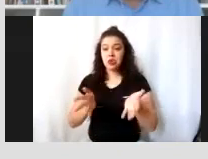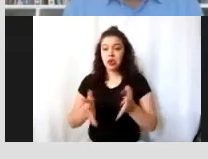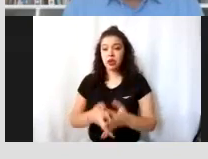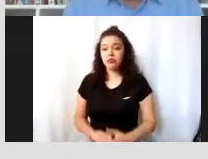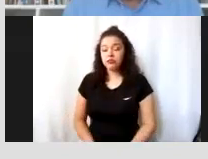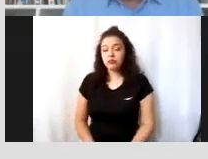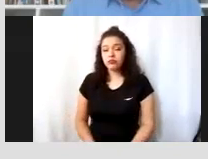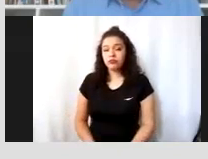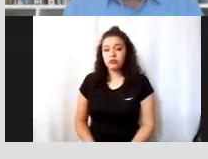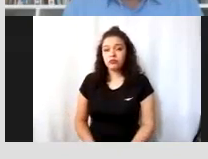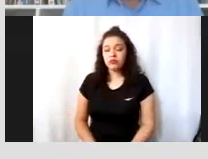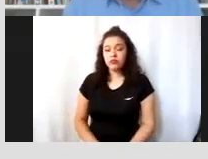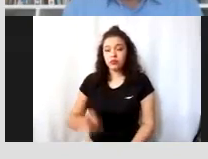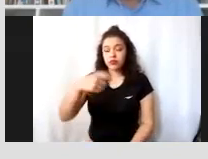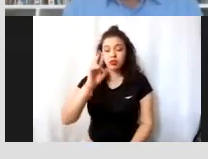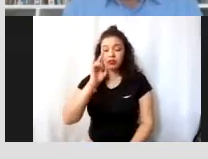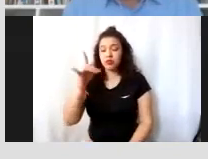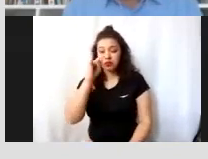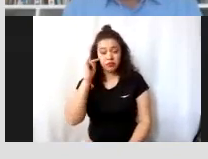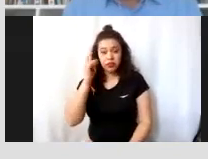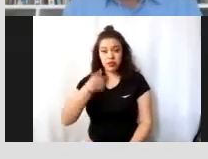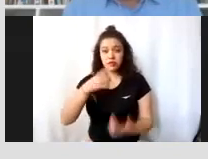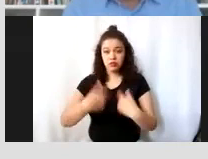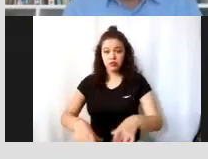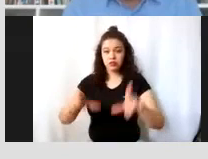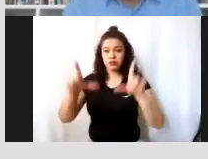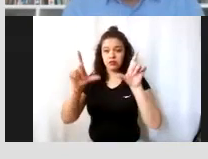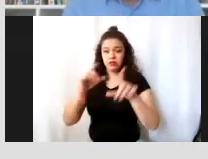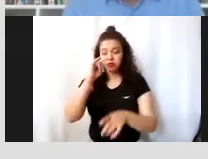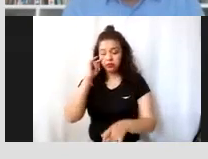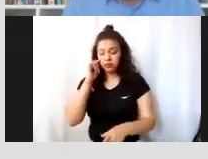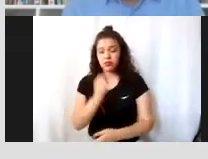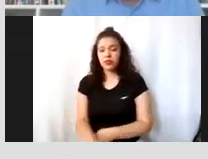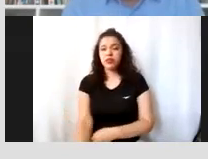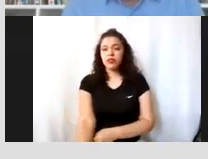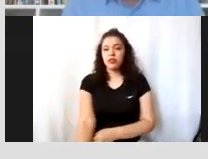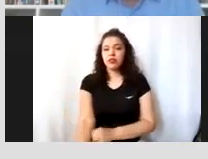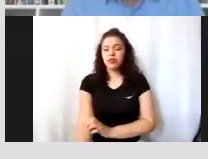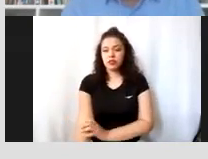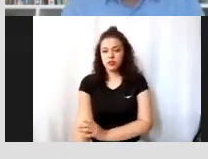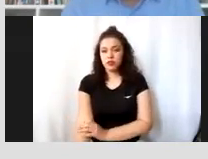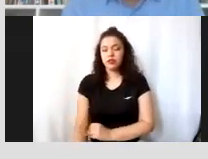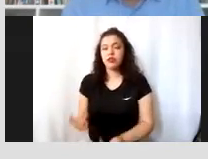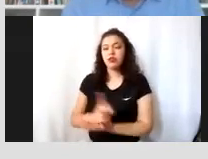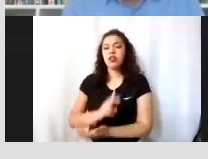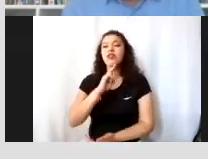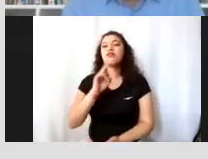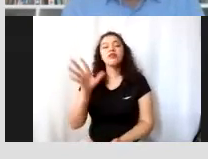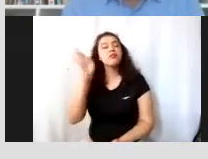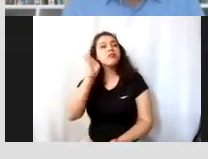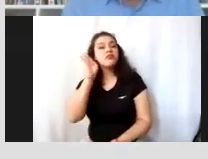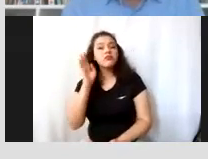Ah, ¿no nos puedes ver? ¿No ves lo que estamos presentando, no? Nada, solo escucho las voces.